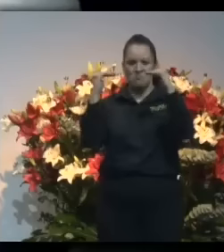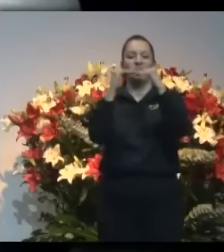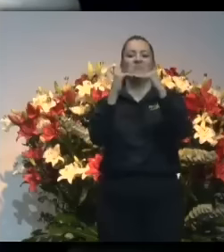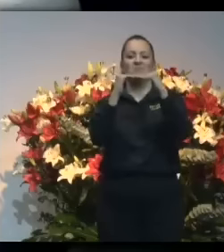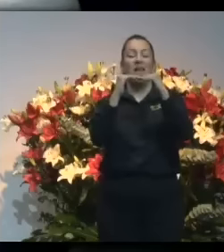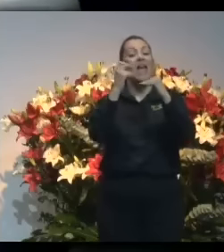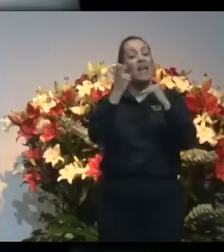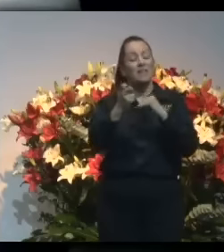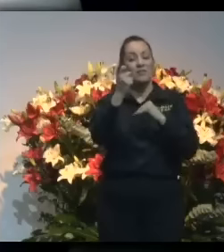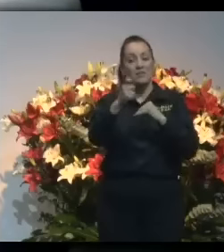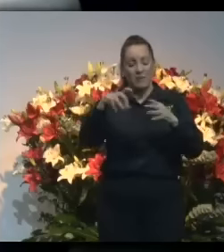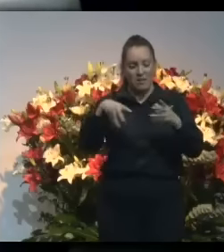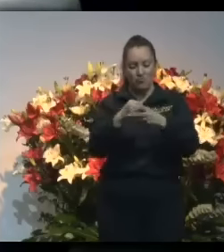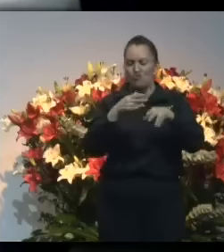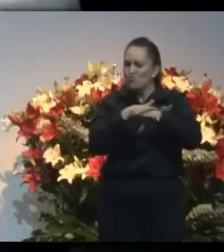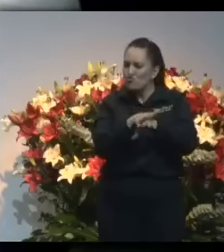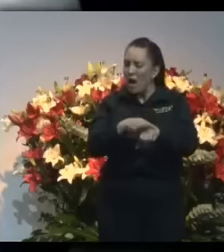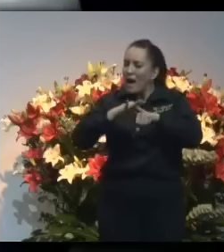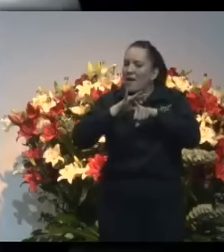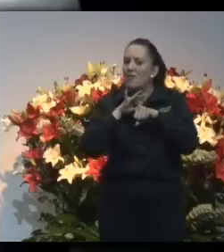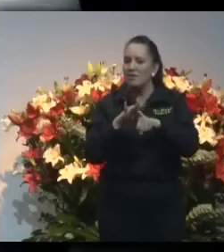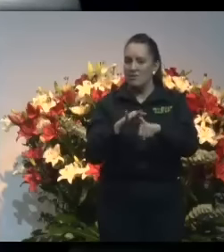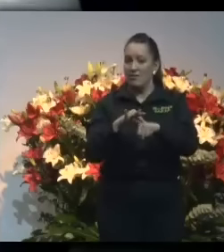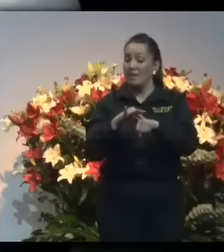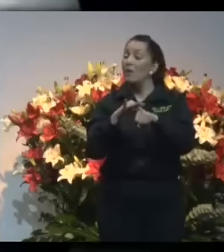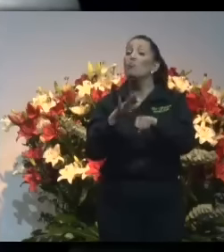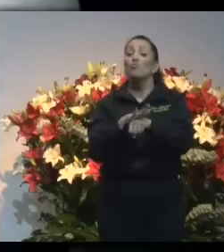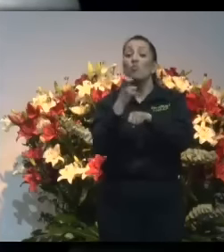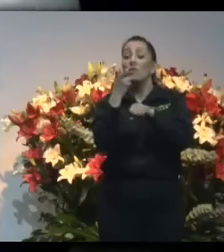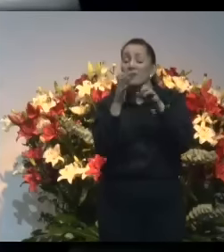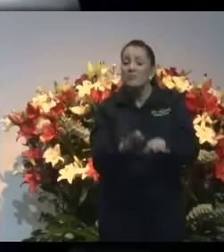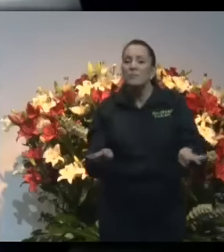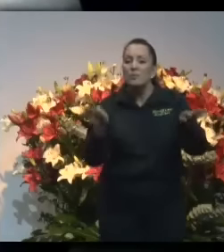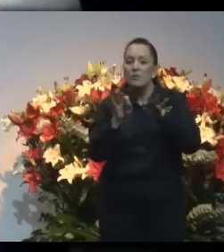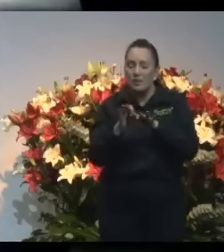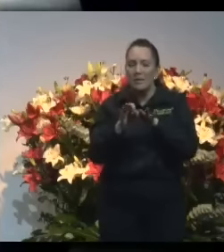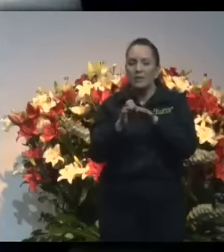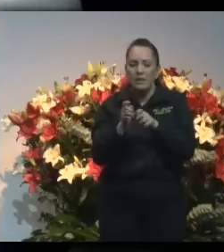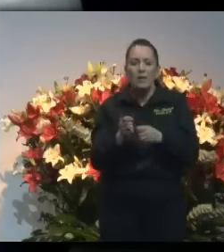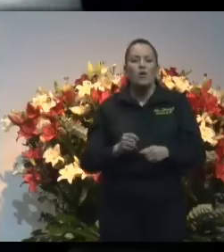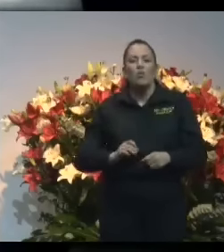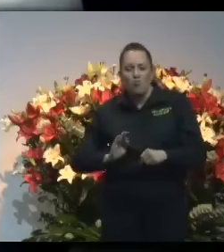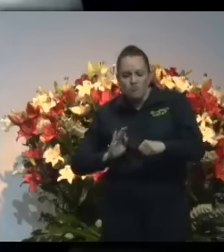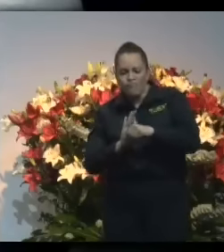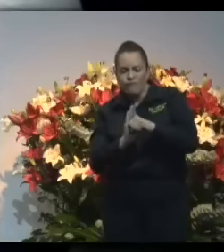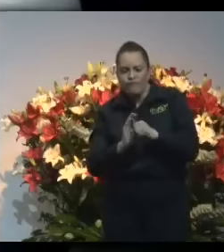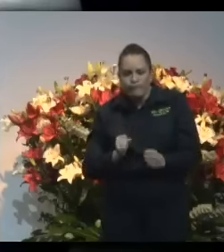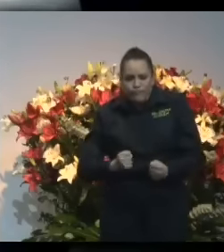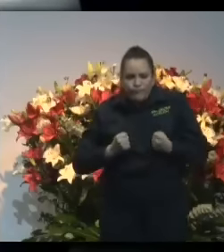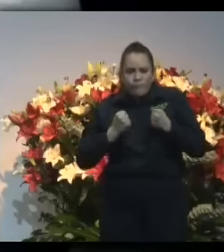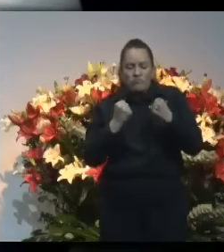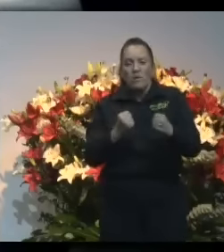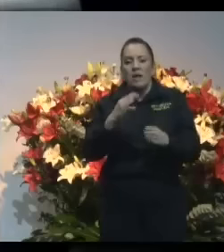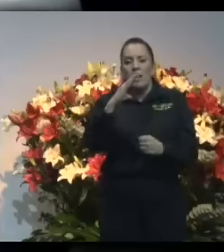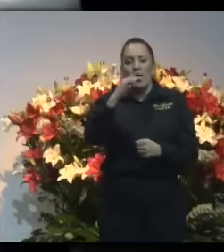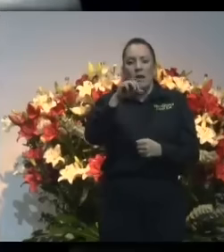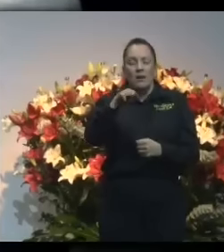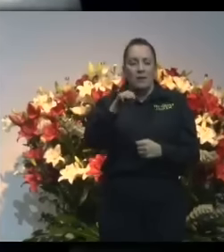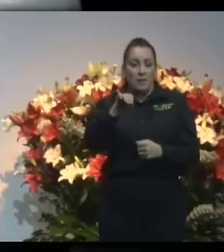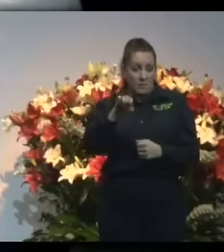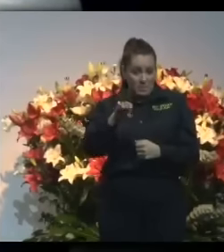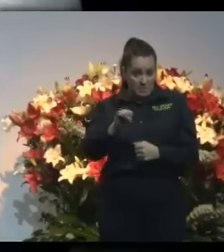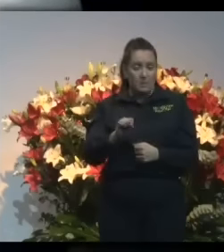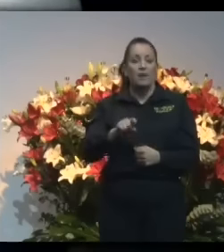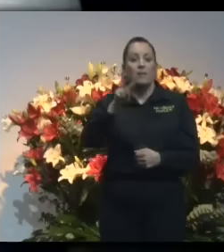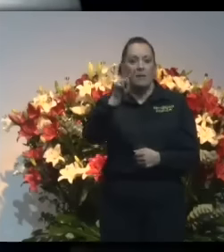plena inclusión. Tenemos que fortalecer los CAMPS. Me preocupa mucho la poca atención que hay para las